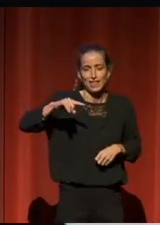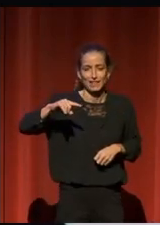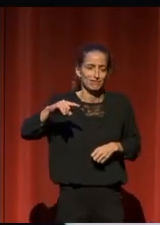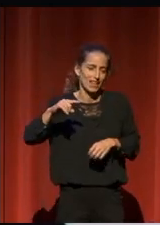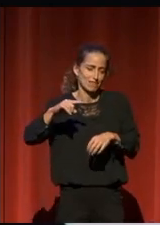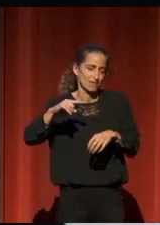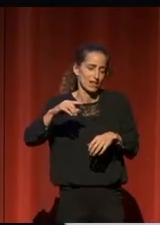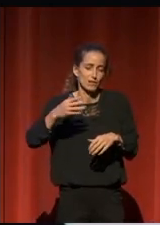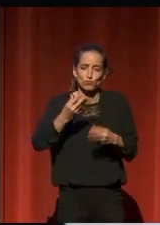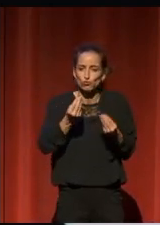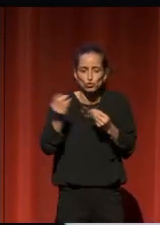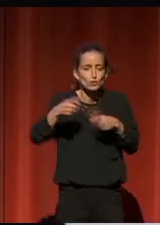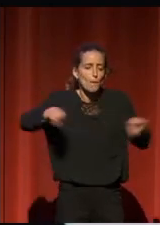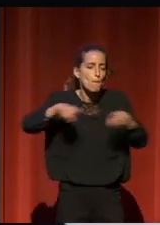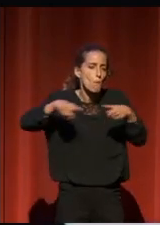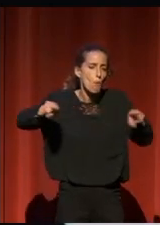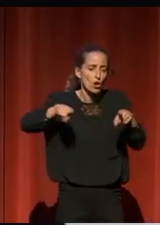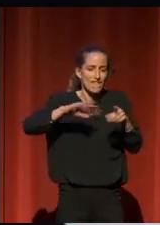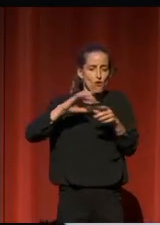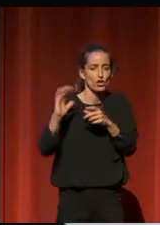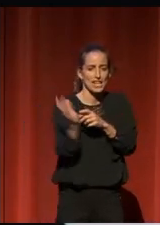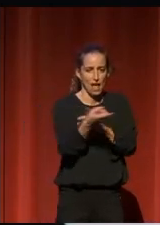XVI.